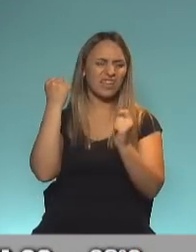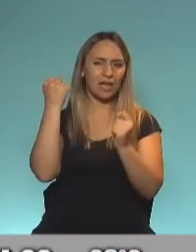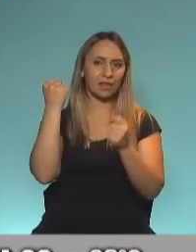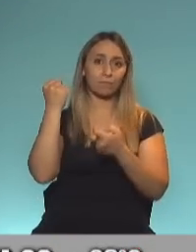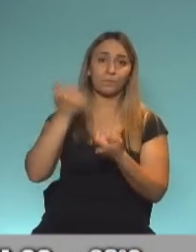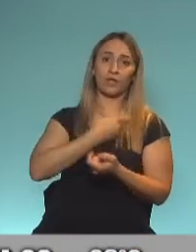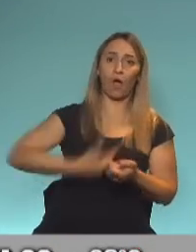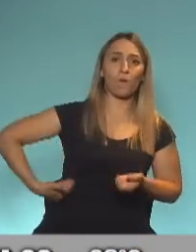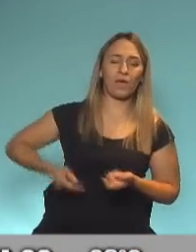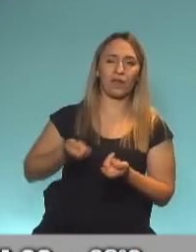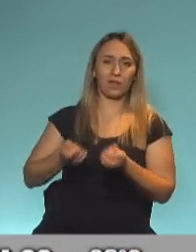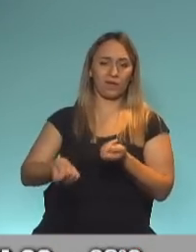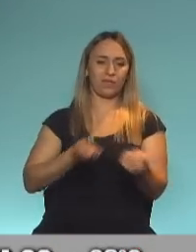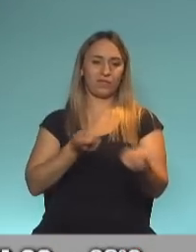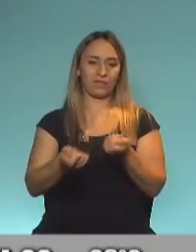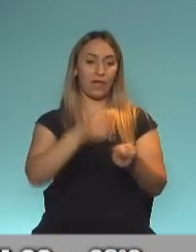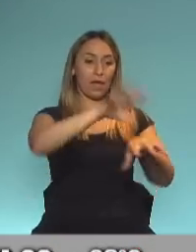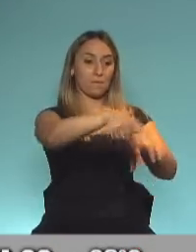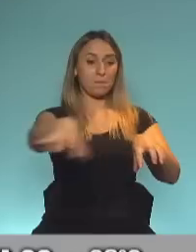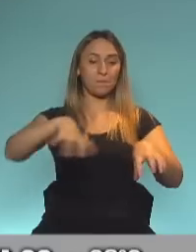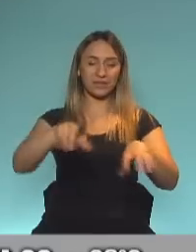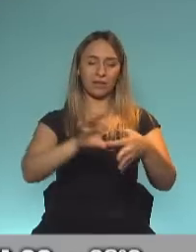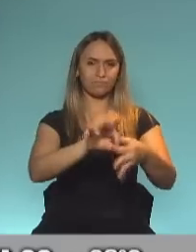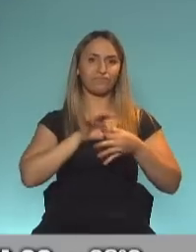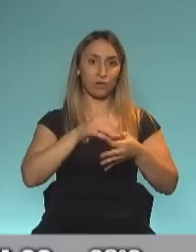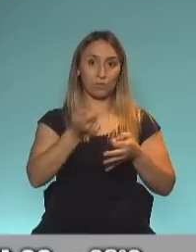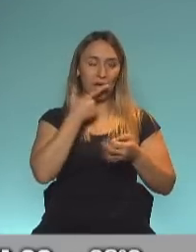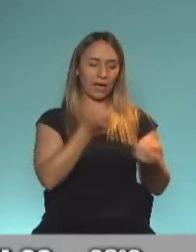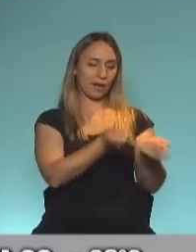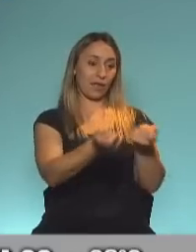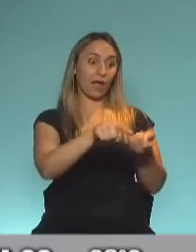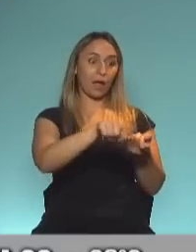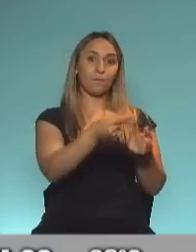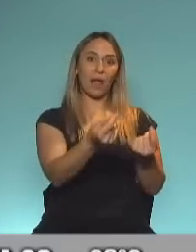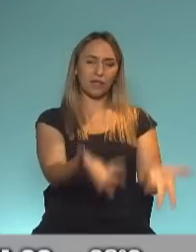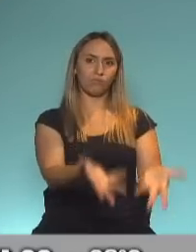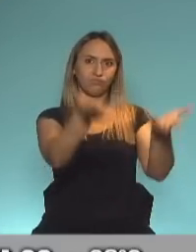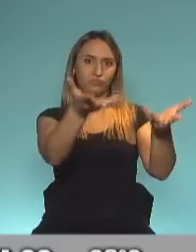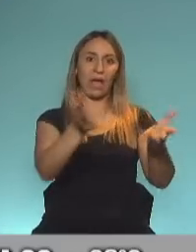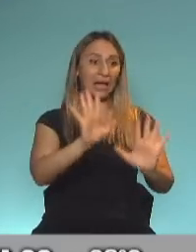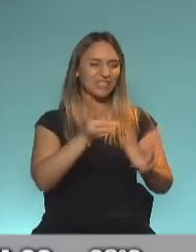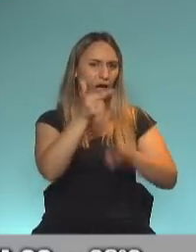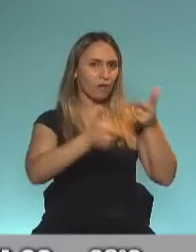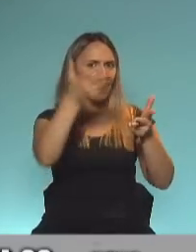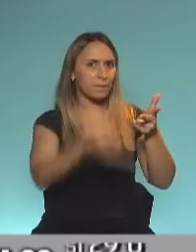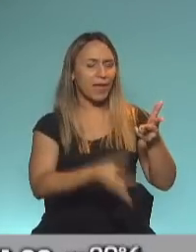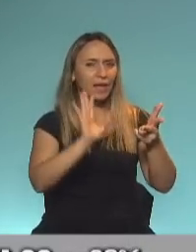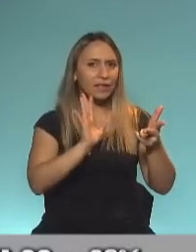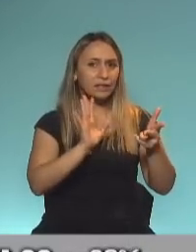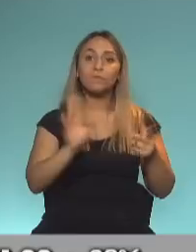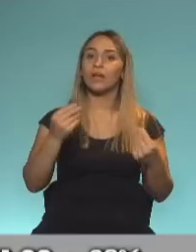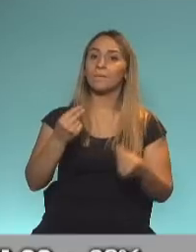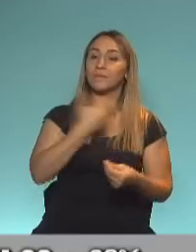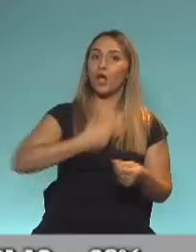plata las empresas que regulaba Mauricio Macri. Desde ya. Creo que es la forma correcta de decirlo. Desde ya. Porque los aumentos los daba el gobierno, ¿no?